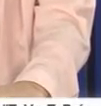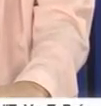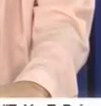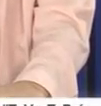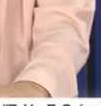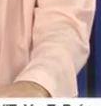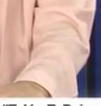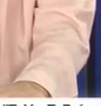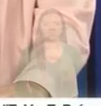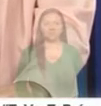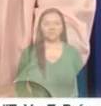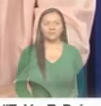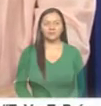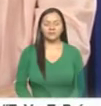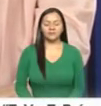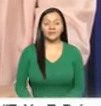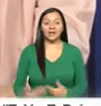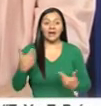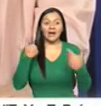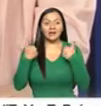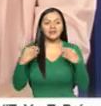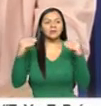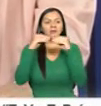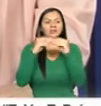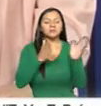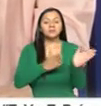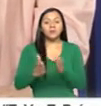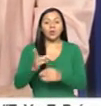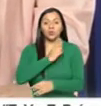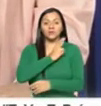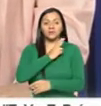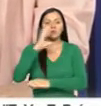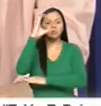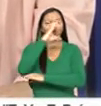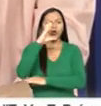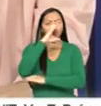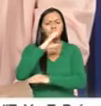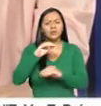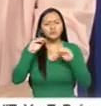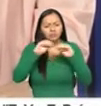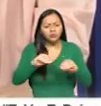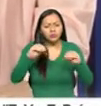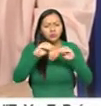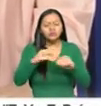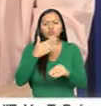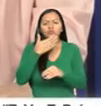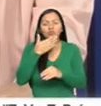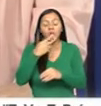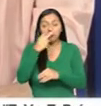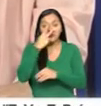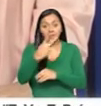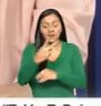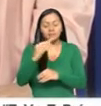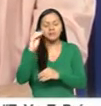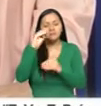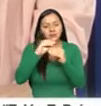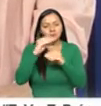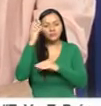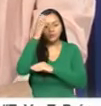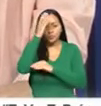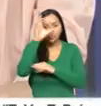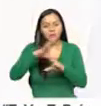A través del arte y programas universitarios, Colombia busca educar a las nuevas generaciones, fomentando una cultura de